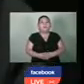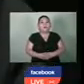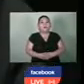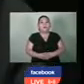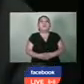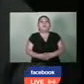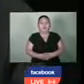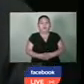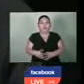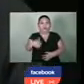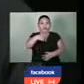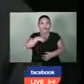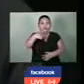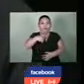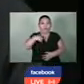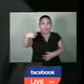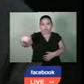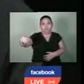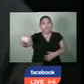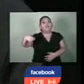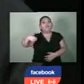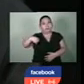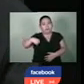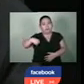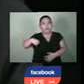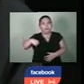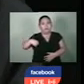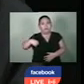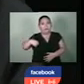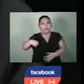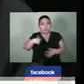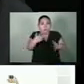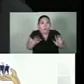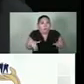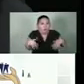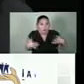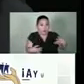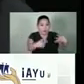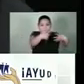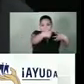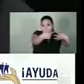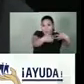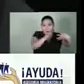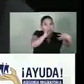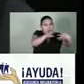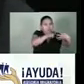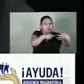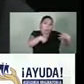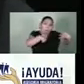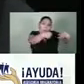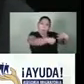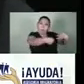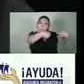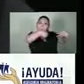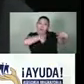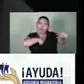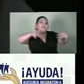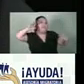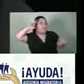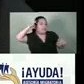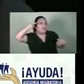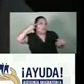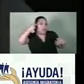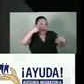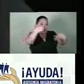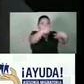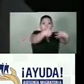Recibía las remuneraciones que la ley establecía. Y cuando me refiero a